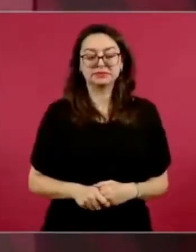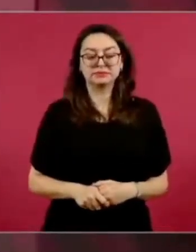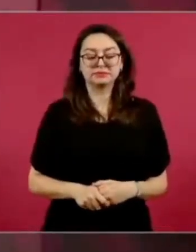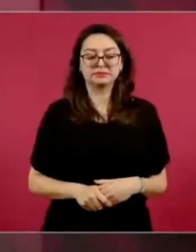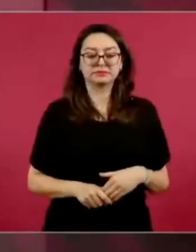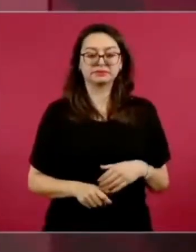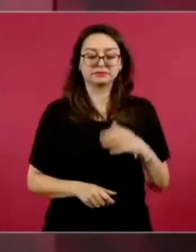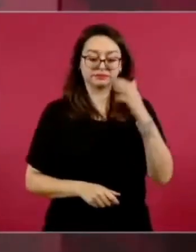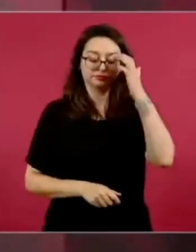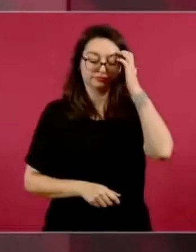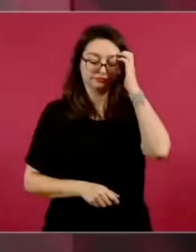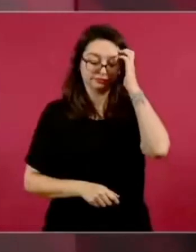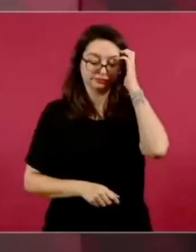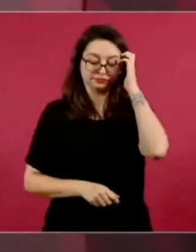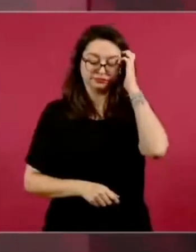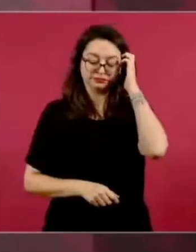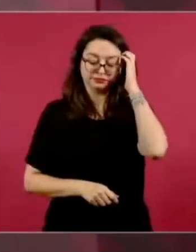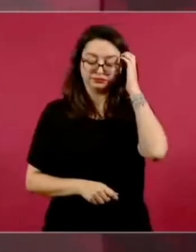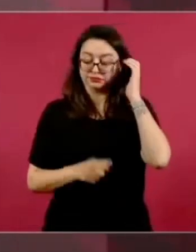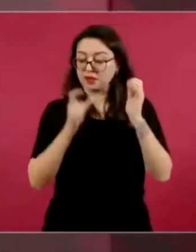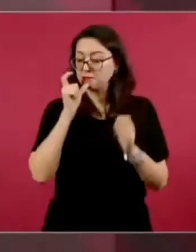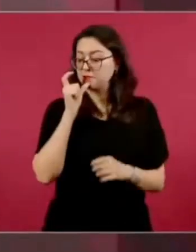tenía un eufemismo,